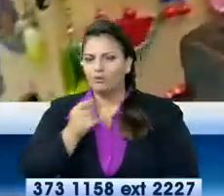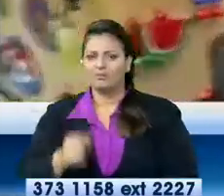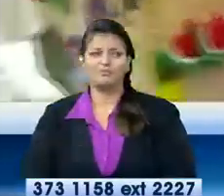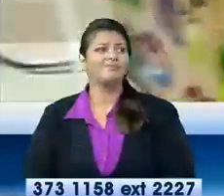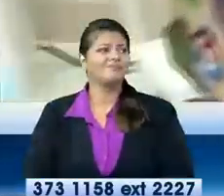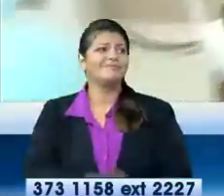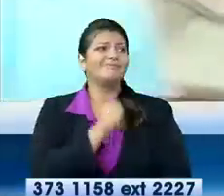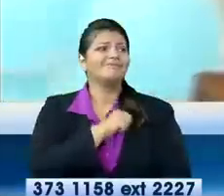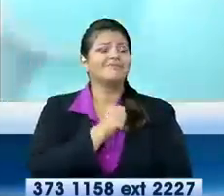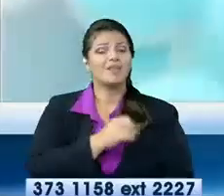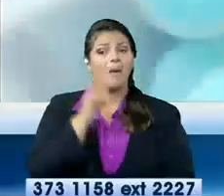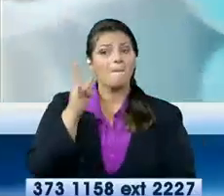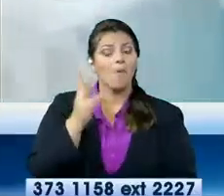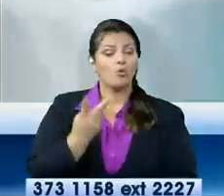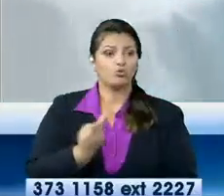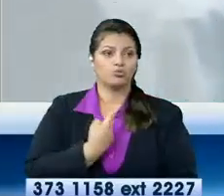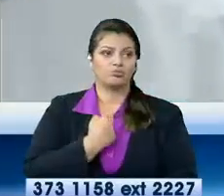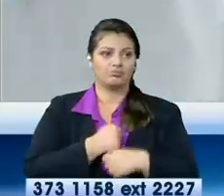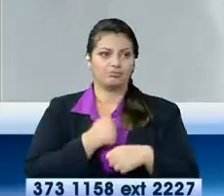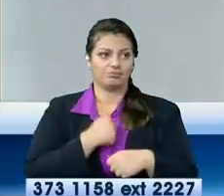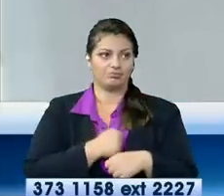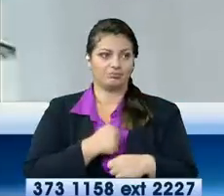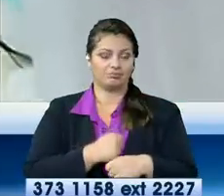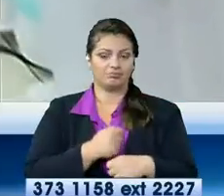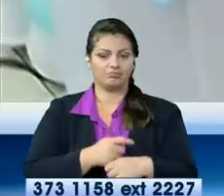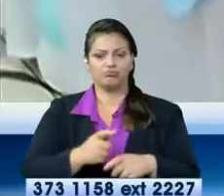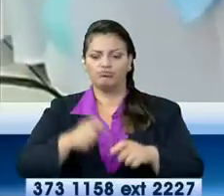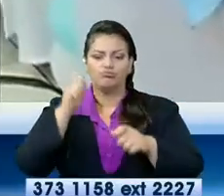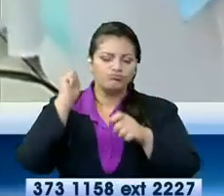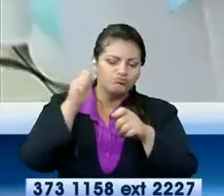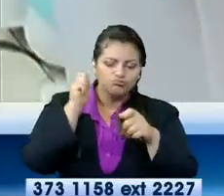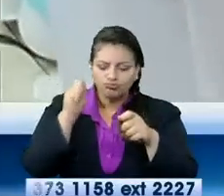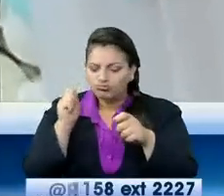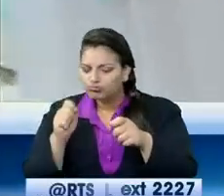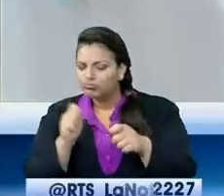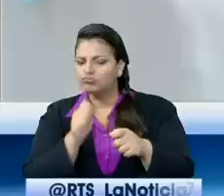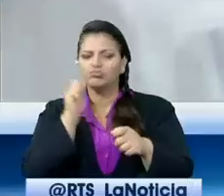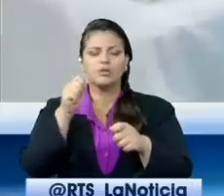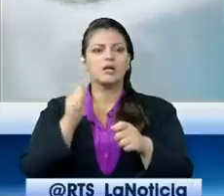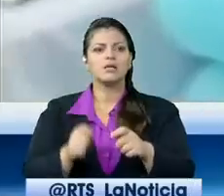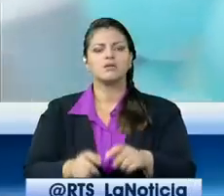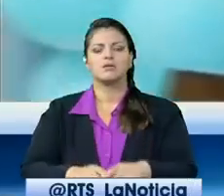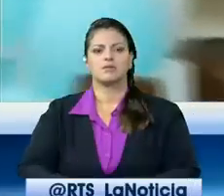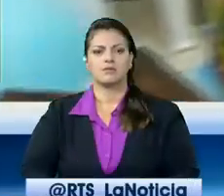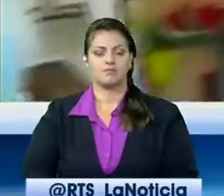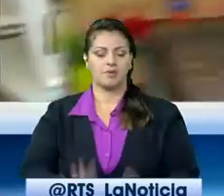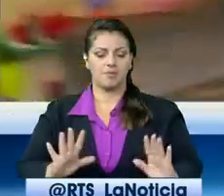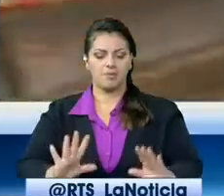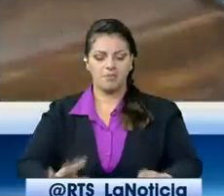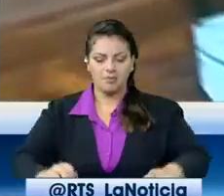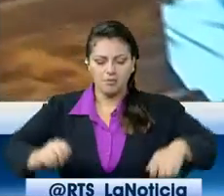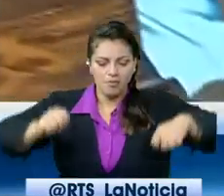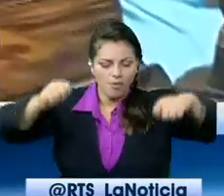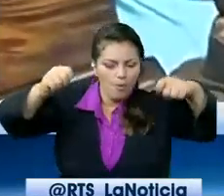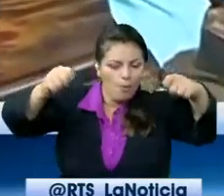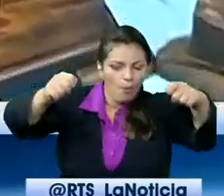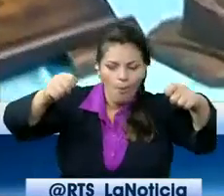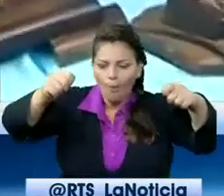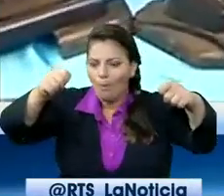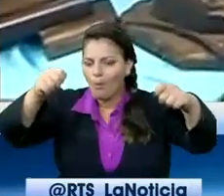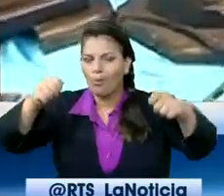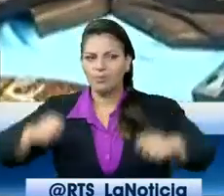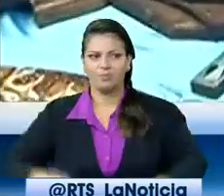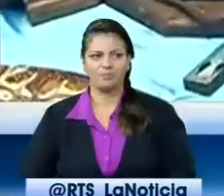hace baulitos. Justamente, estos baúles, por ejemplo, ¿como para qué los podemos utilizar? Estos baúles